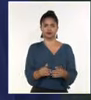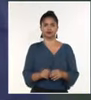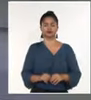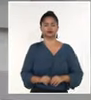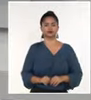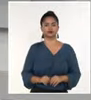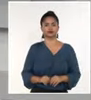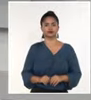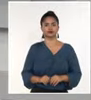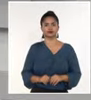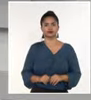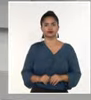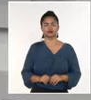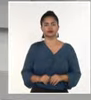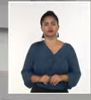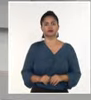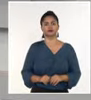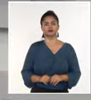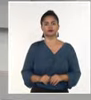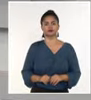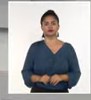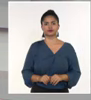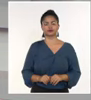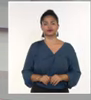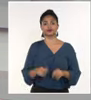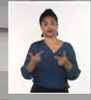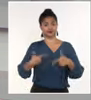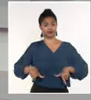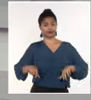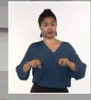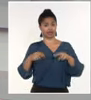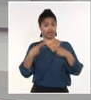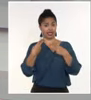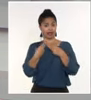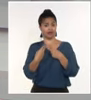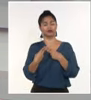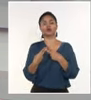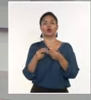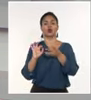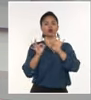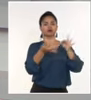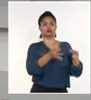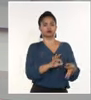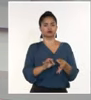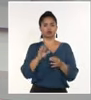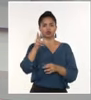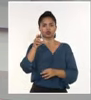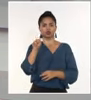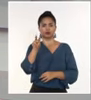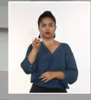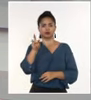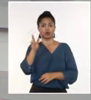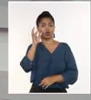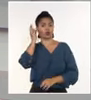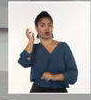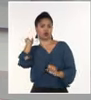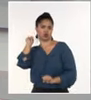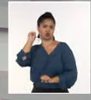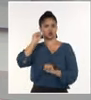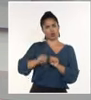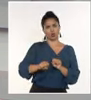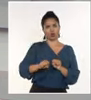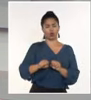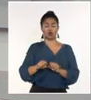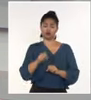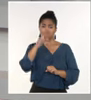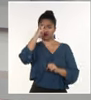Noticias. La campeona de los Juegos Panamericanos de Santiago 2023, la judoka Idelani Gómez, se recupera de una intervención